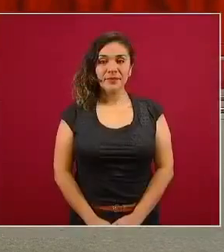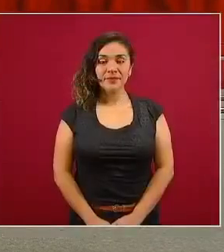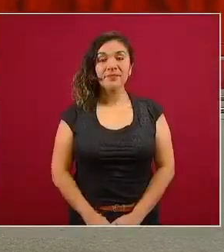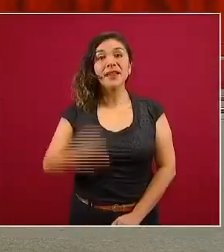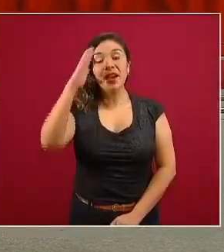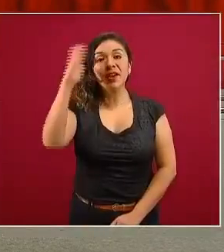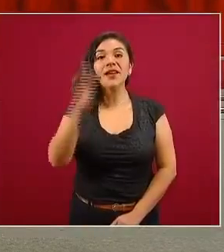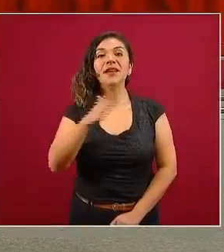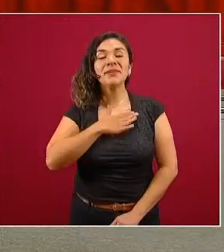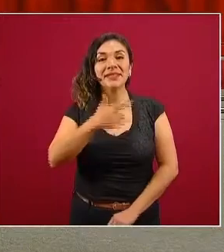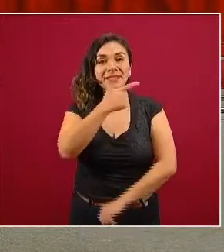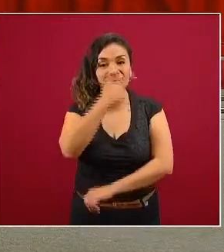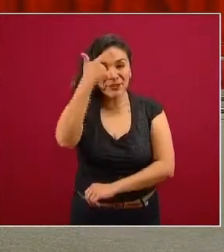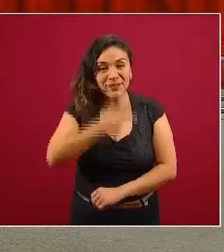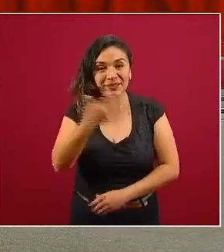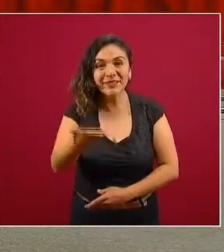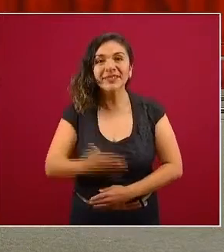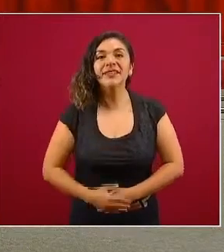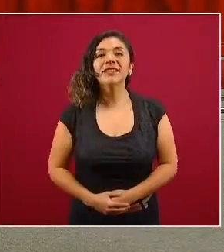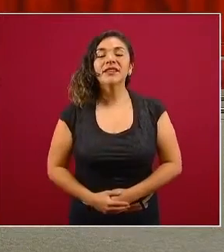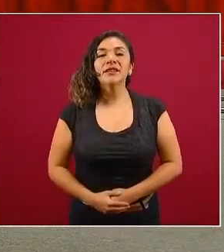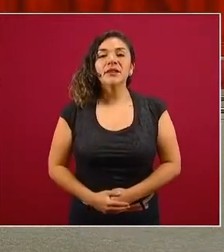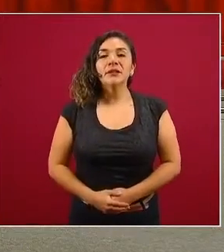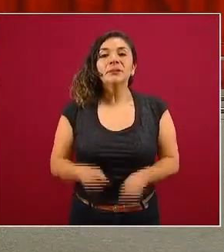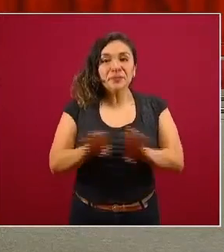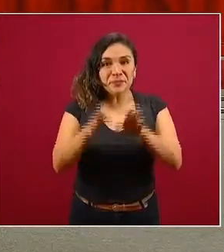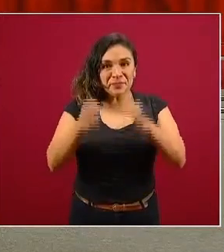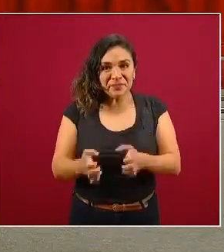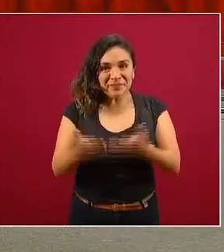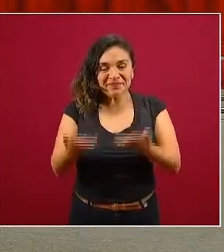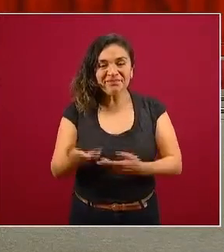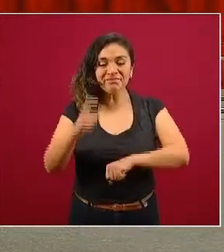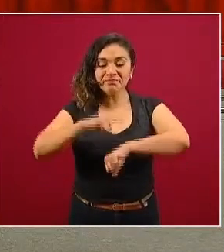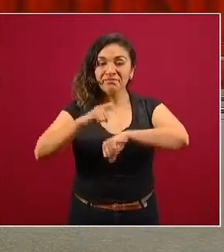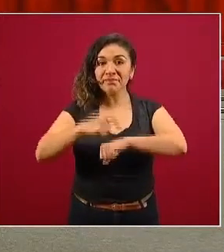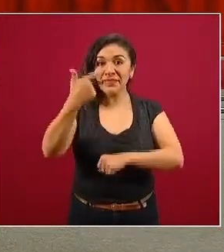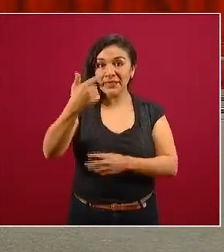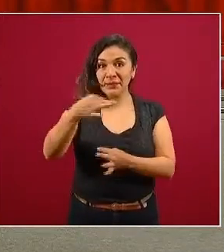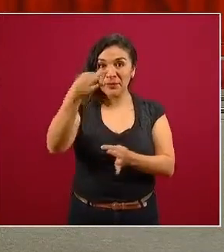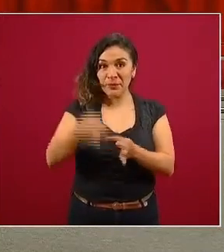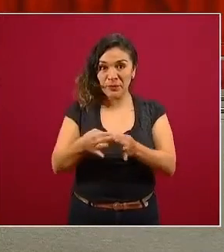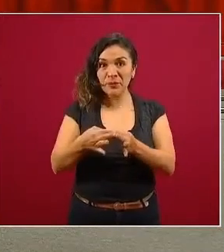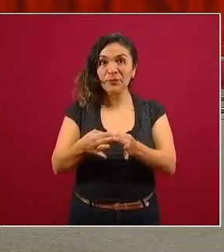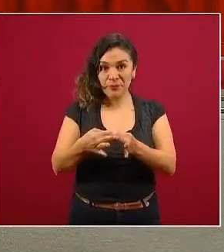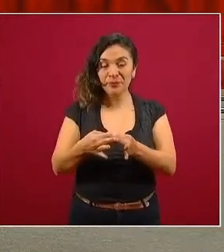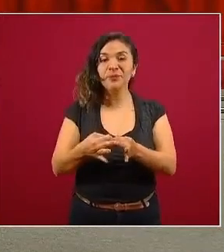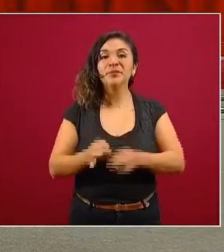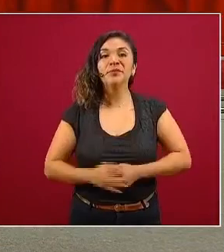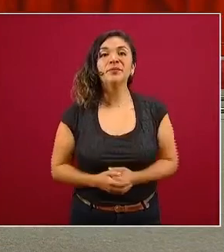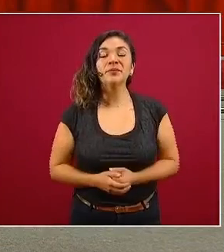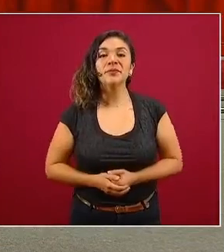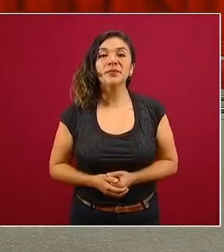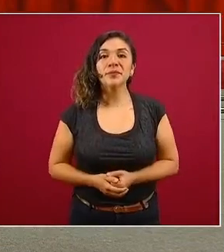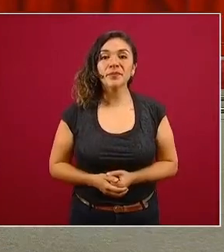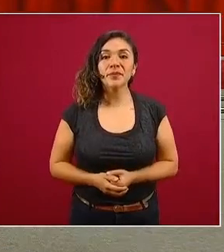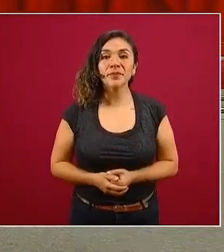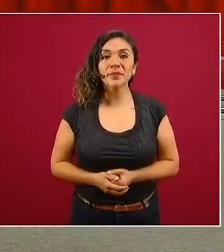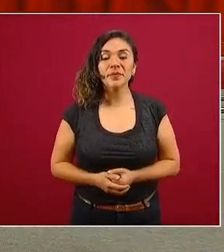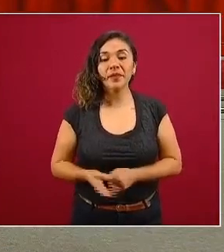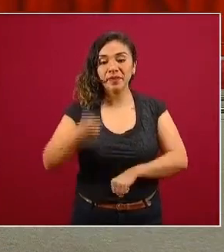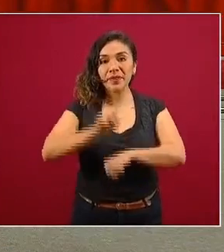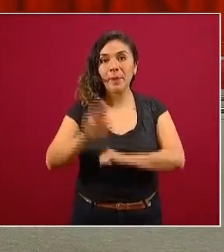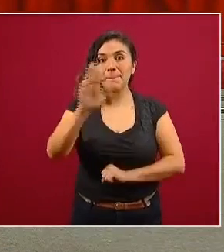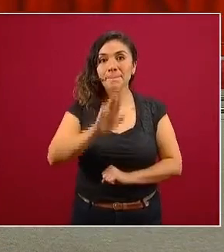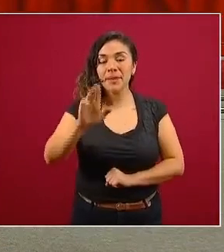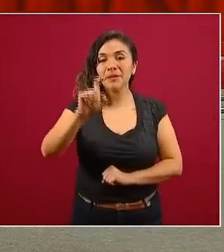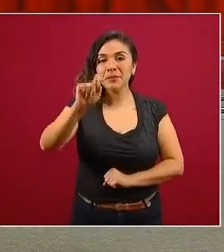Hola, muy buenas noches. ¿Qué tal? ¿Cómo están? Son las 19 horas en punto del